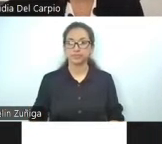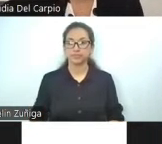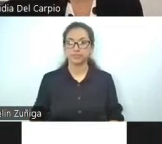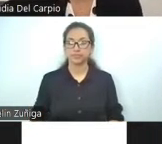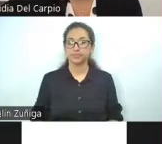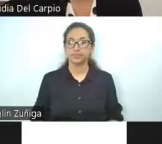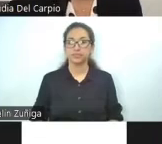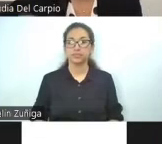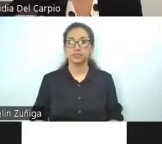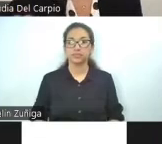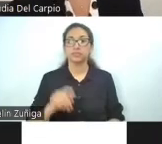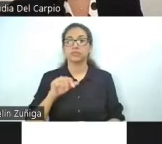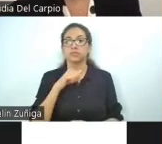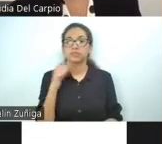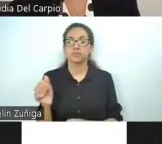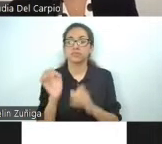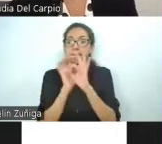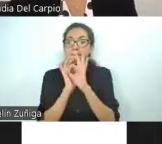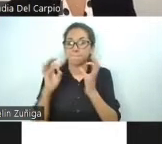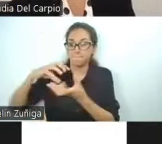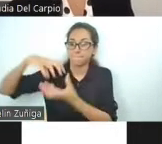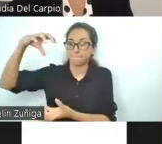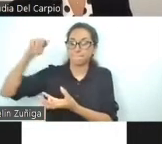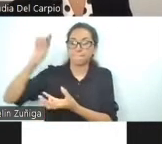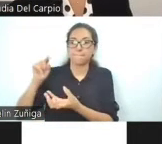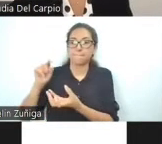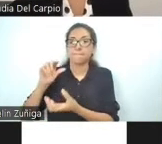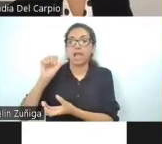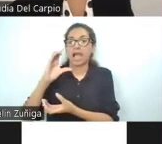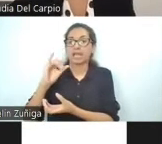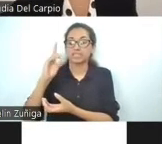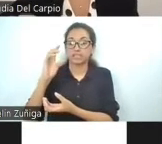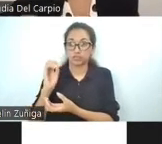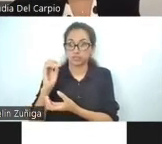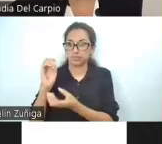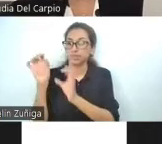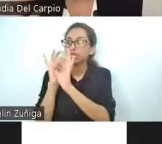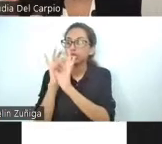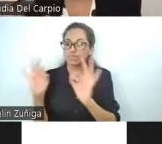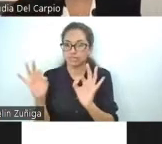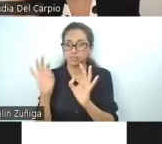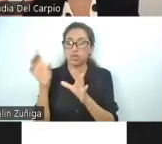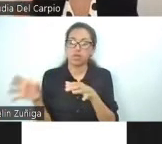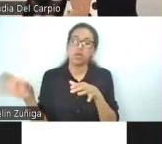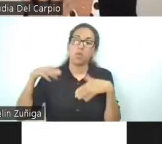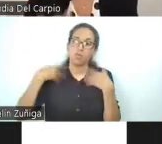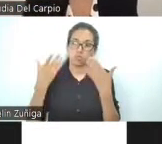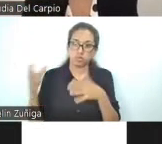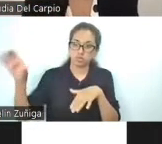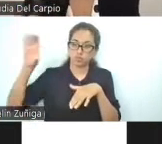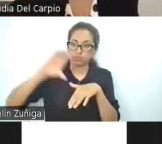Los limpiadores a base de ácido láctico, obviamente, porque mantienen un pH ácido, pueden ayudar a la homeostasis